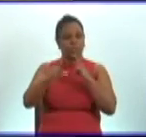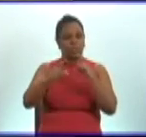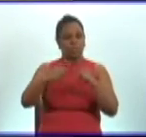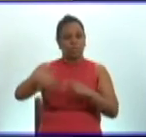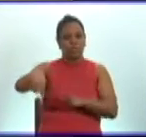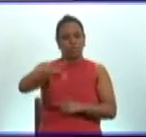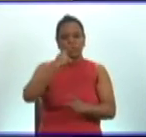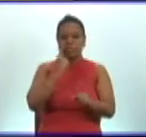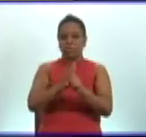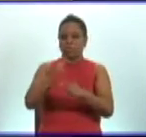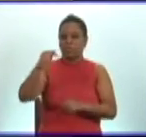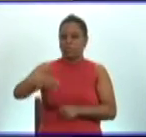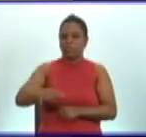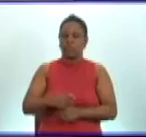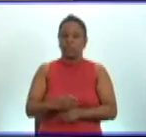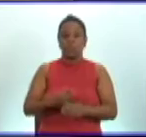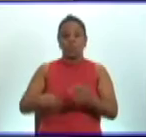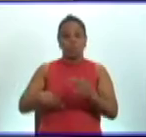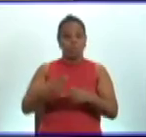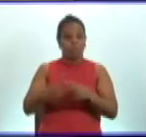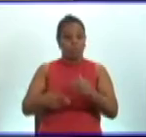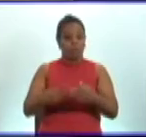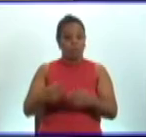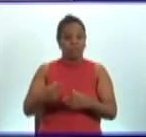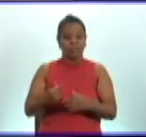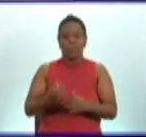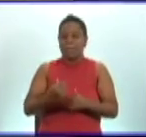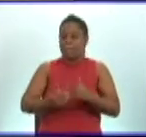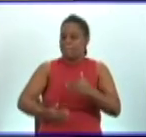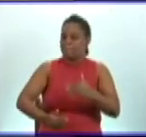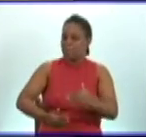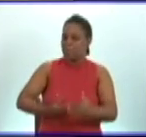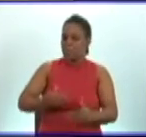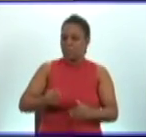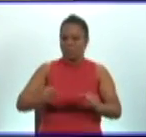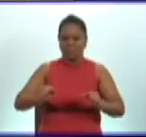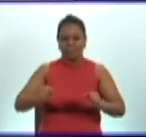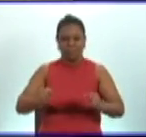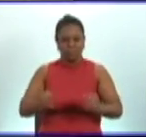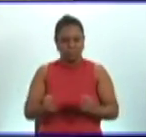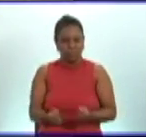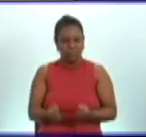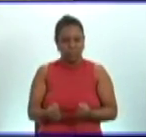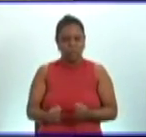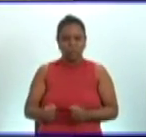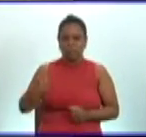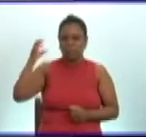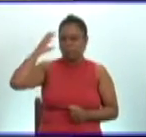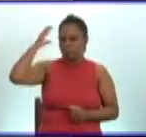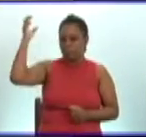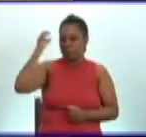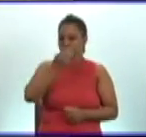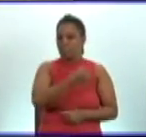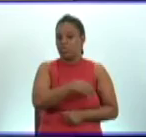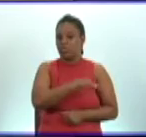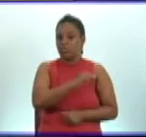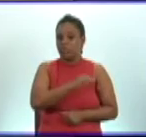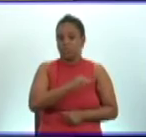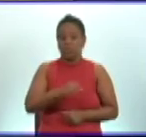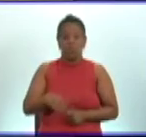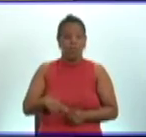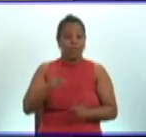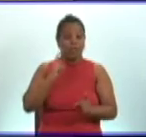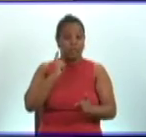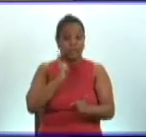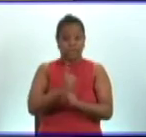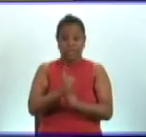hoy sobre ese proceso de incremento de la represión española. Claro, porque en la escuela con sus profesores, en el encuentro presencial, van a